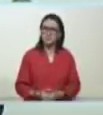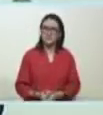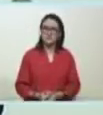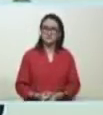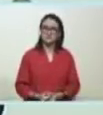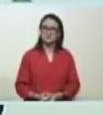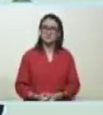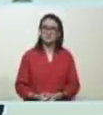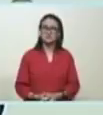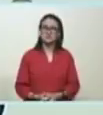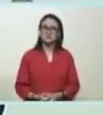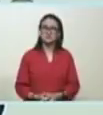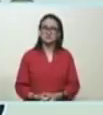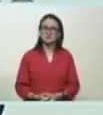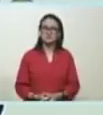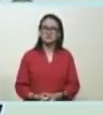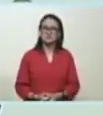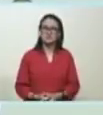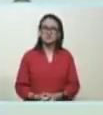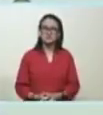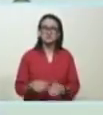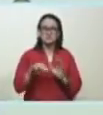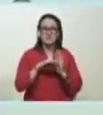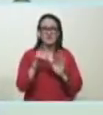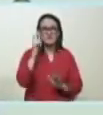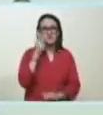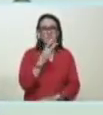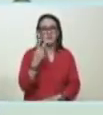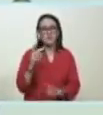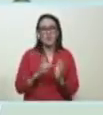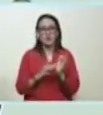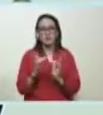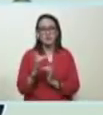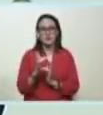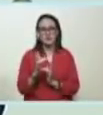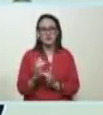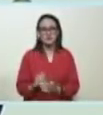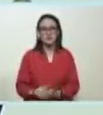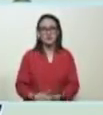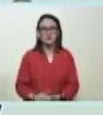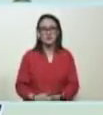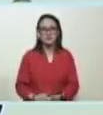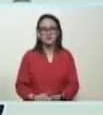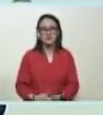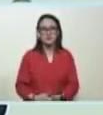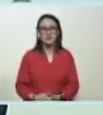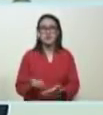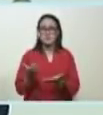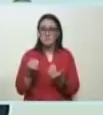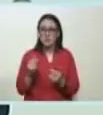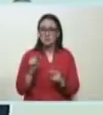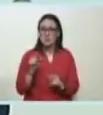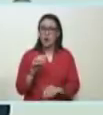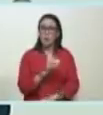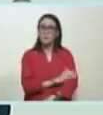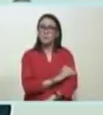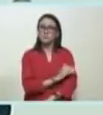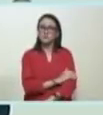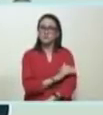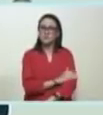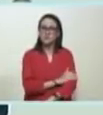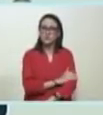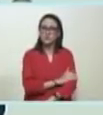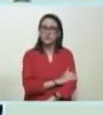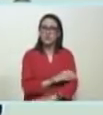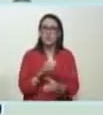Se estableció la fecha del 22 de abril y a petición de la oposición o